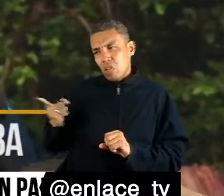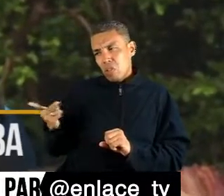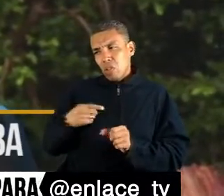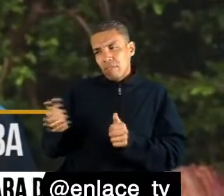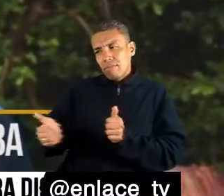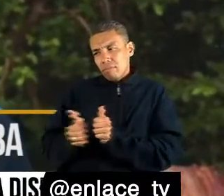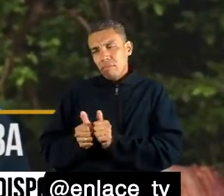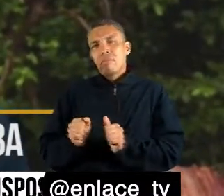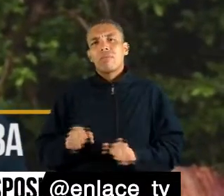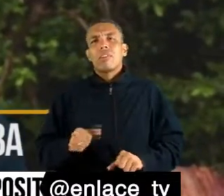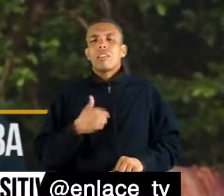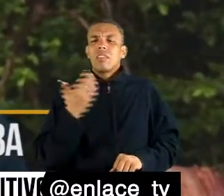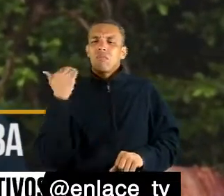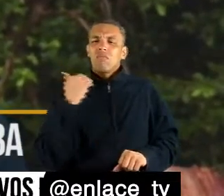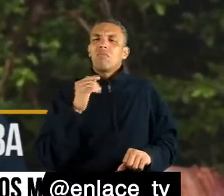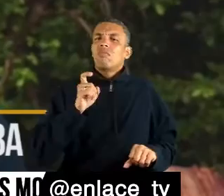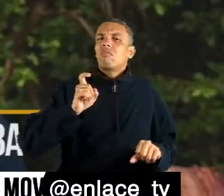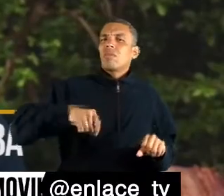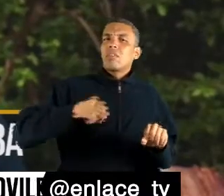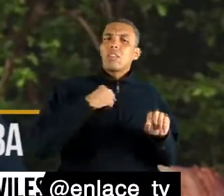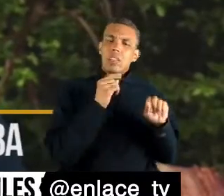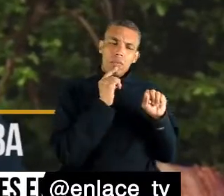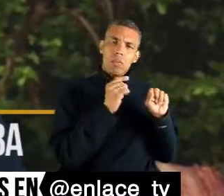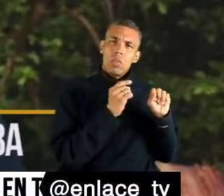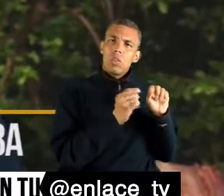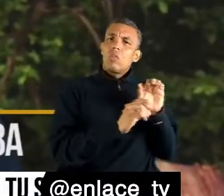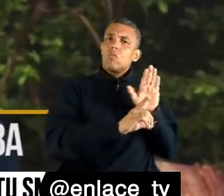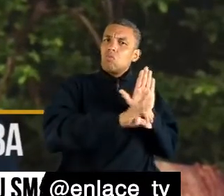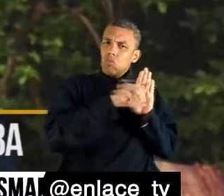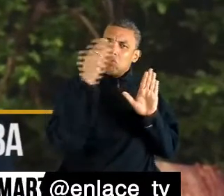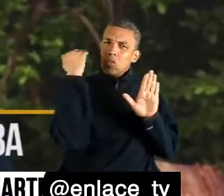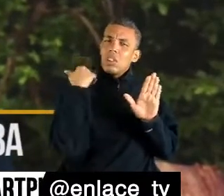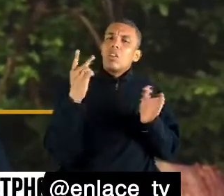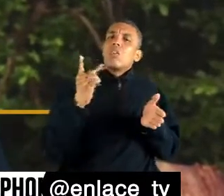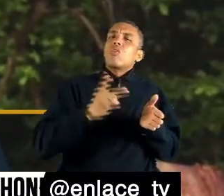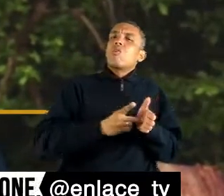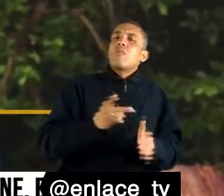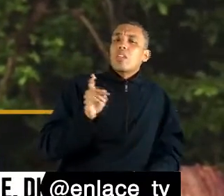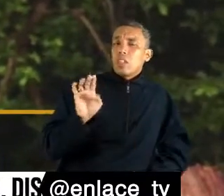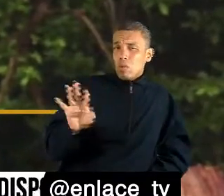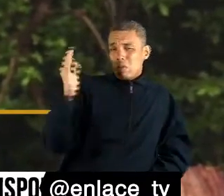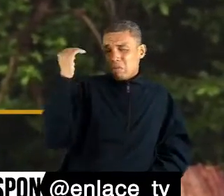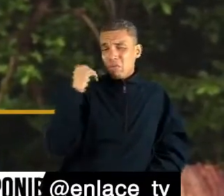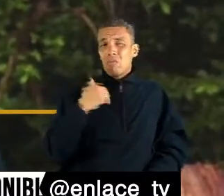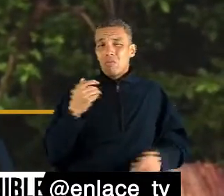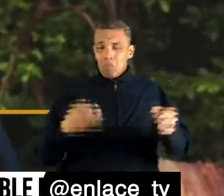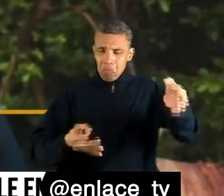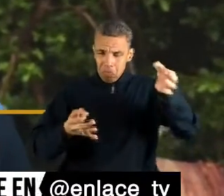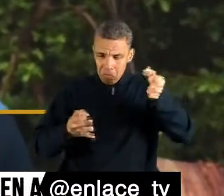tenemos una resolución de adjudicación por parte del INCODER que fecha del año 2004, Y